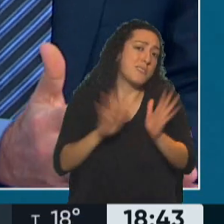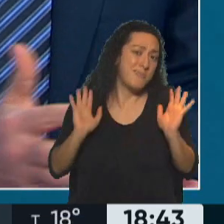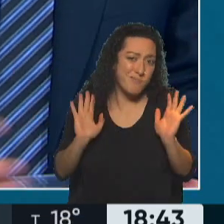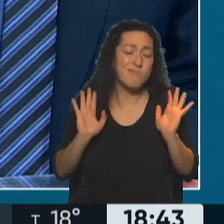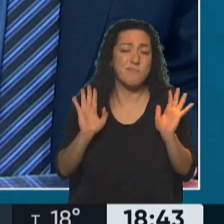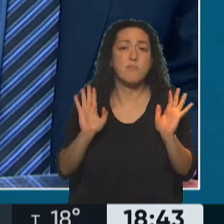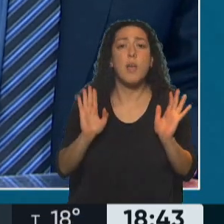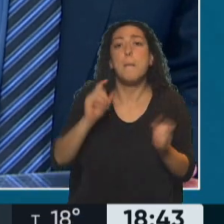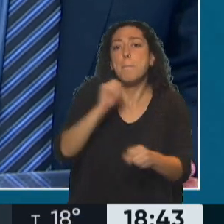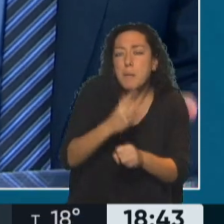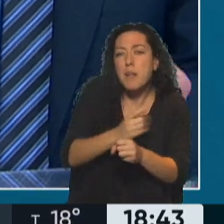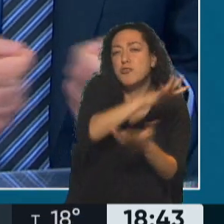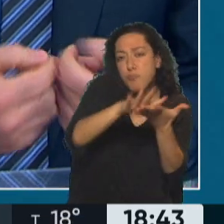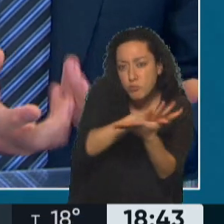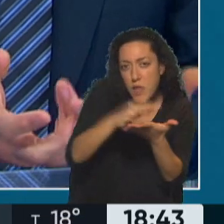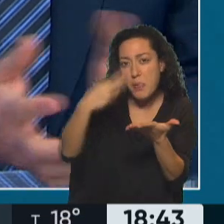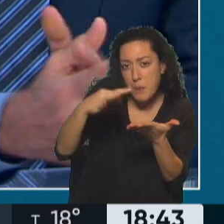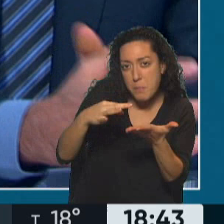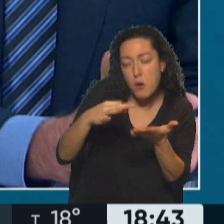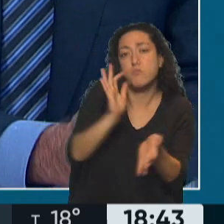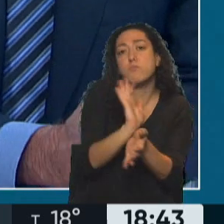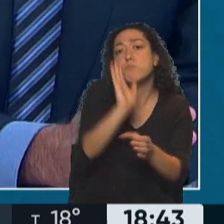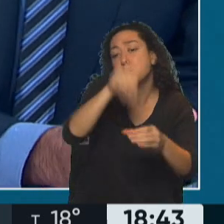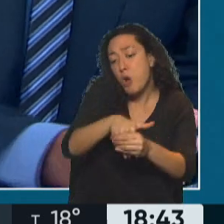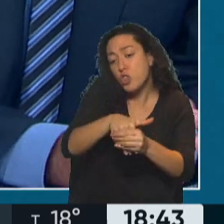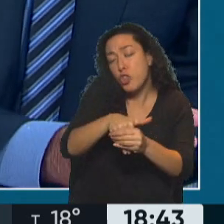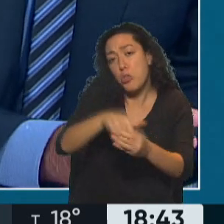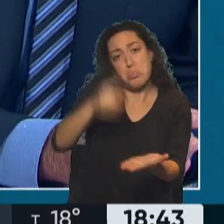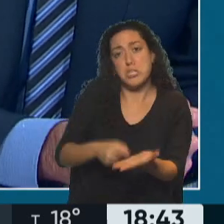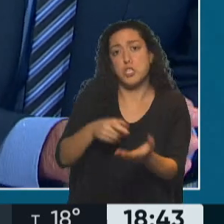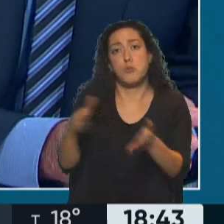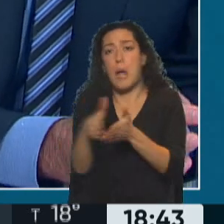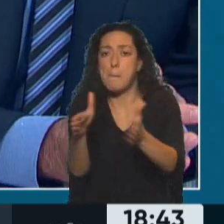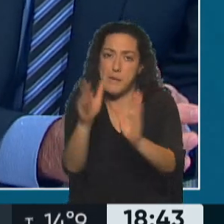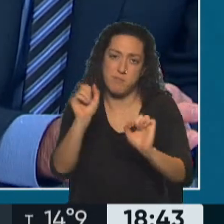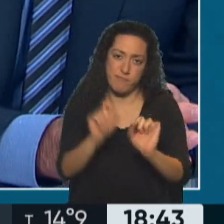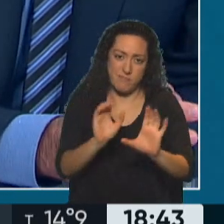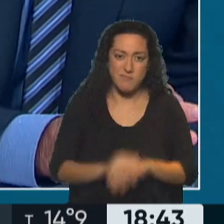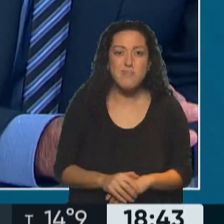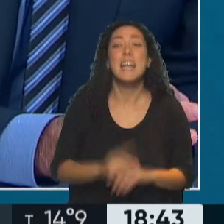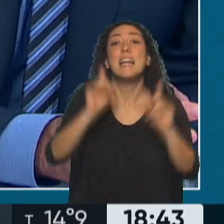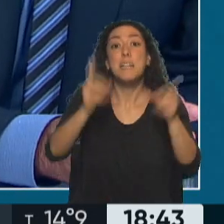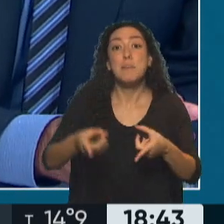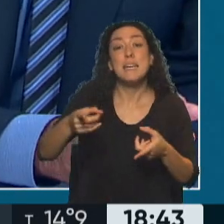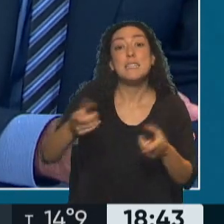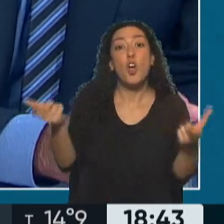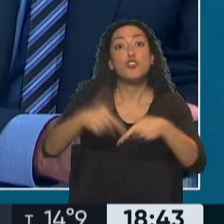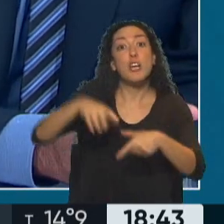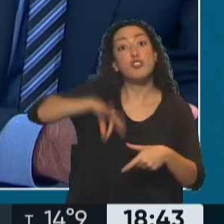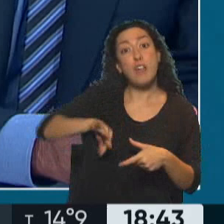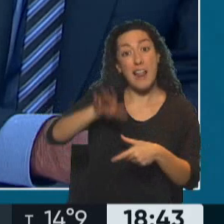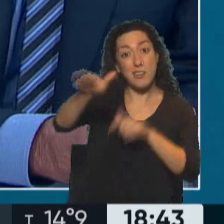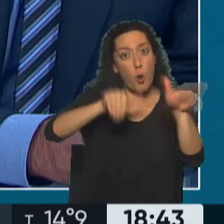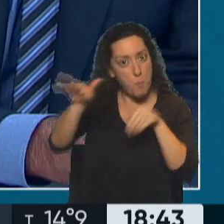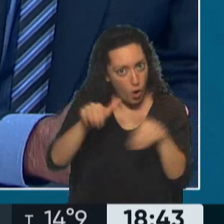después conducirlo a partir del voto de la gente. Se convocó al Consejo del Salario, me parece que uno de los temas, si no el